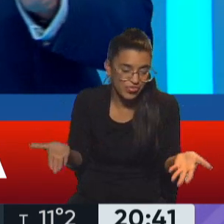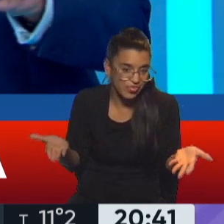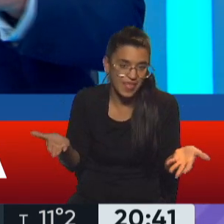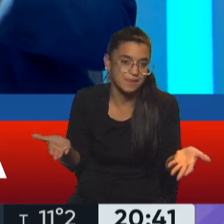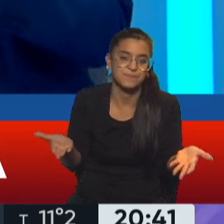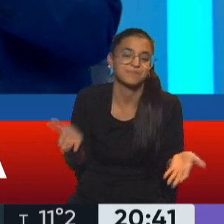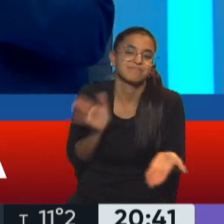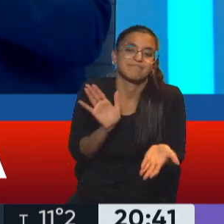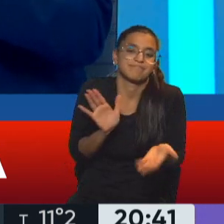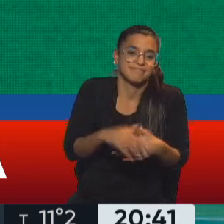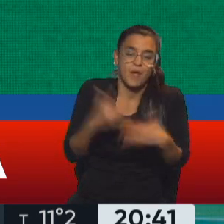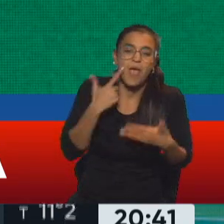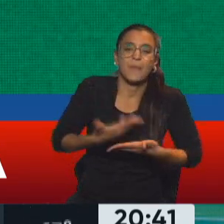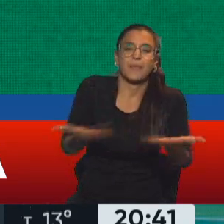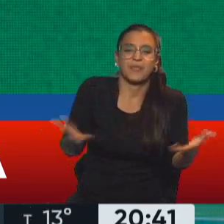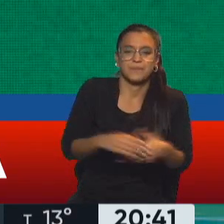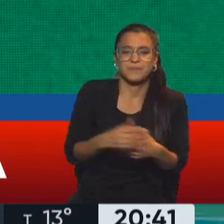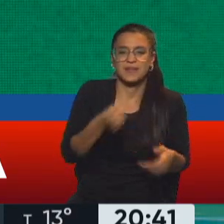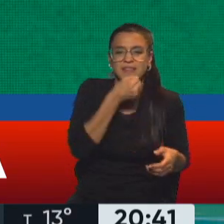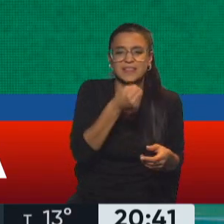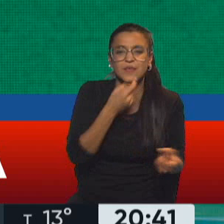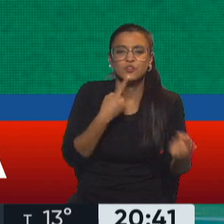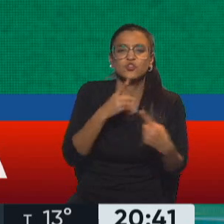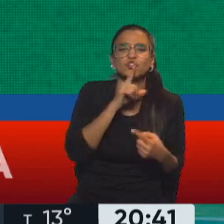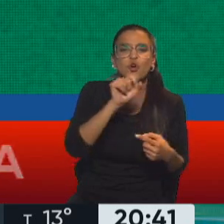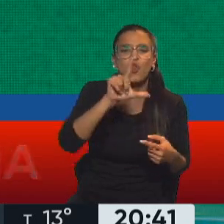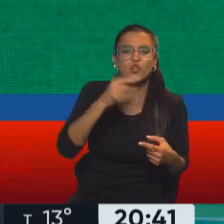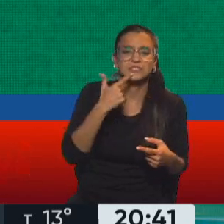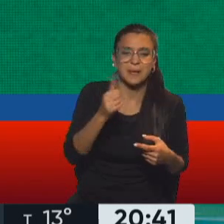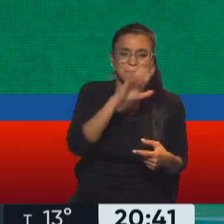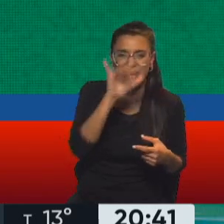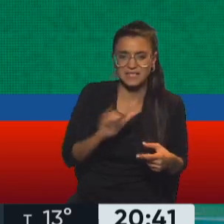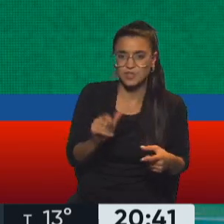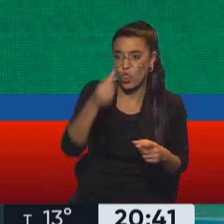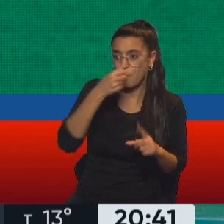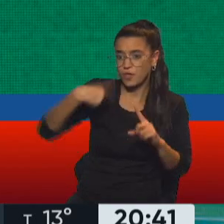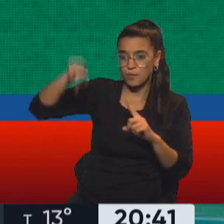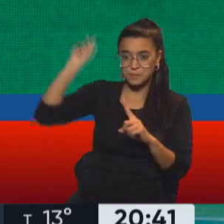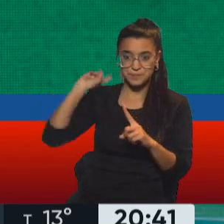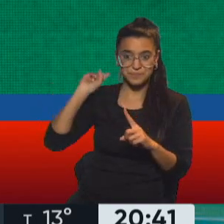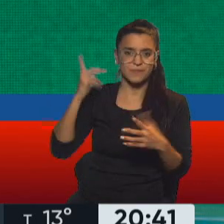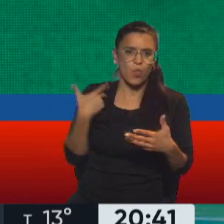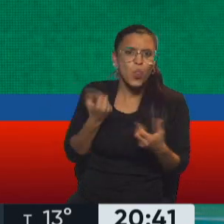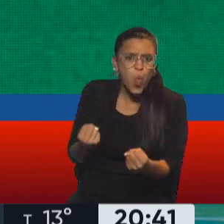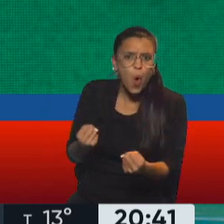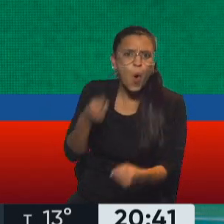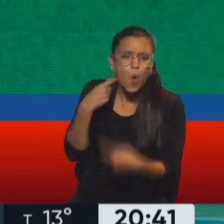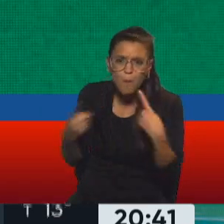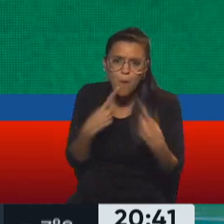la contracara, Entonces, quedó muy en esto evidencia es la entrevista muy con hipócrita. Tolosa Paz el domingo Claro, pasado, de la que claro. hablábamos, con cierta hostilidad y